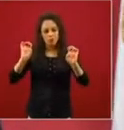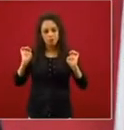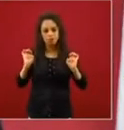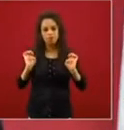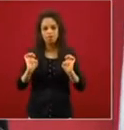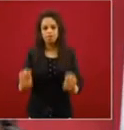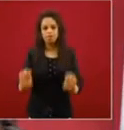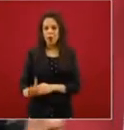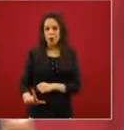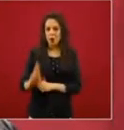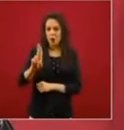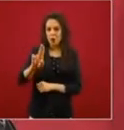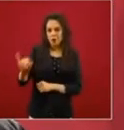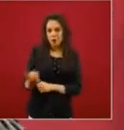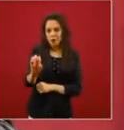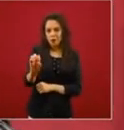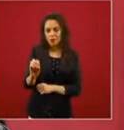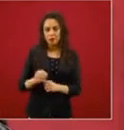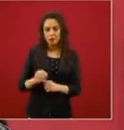con